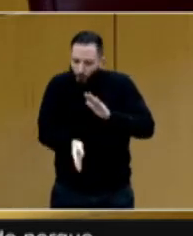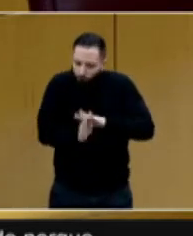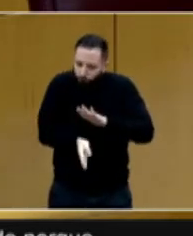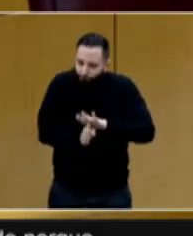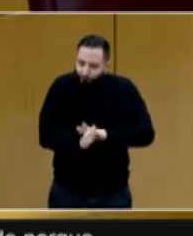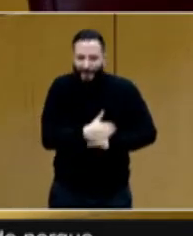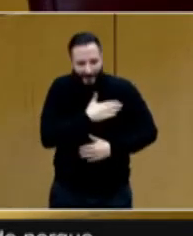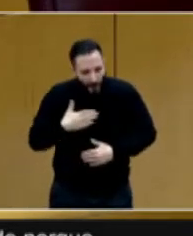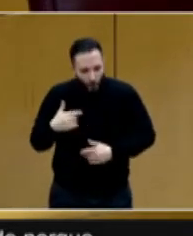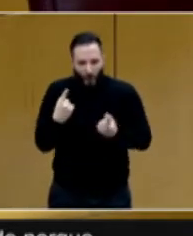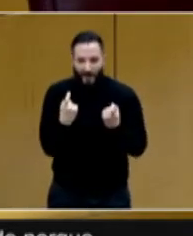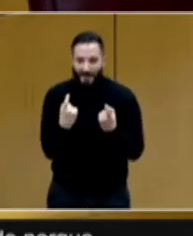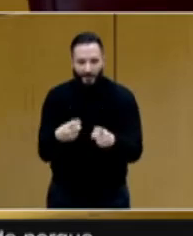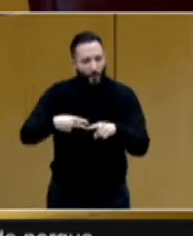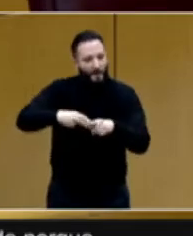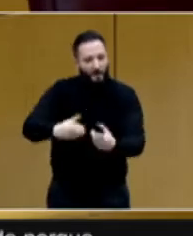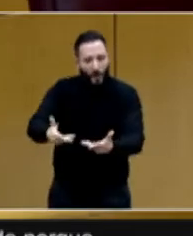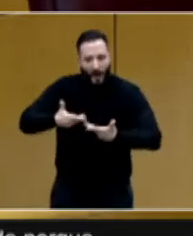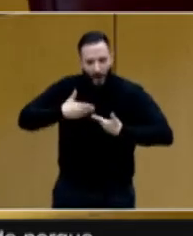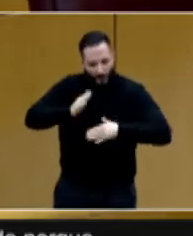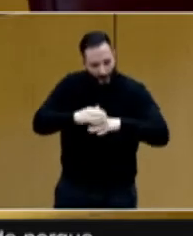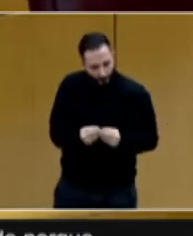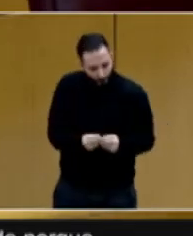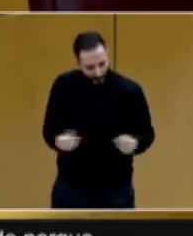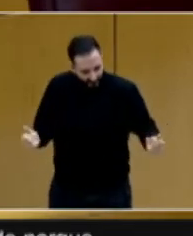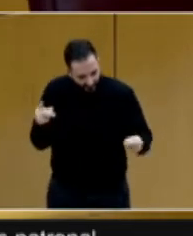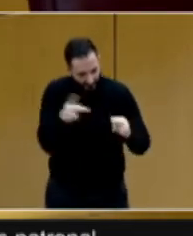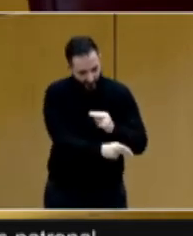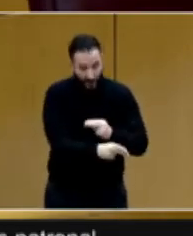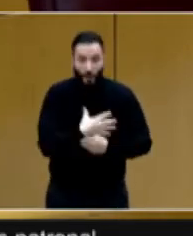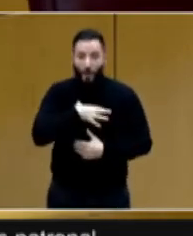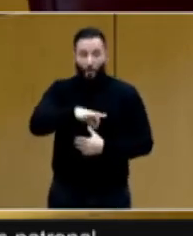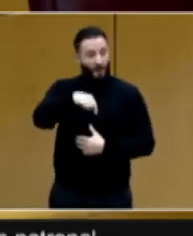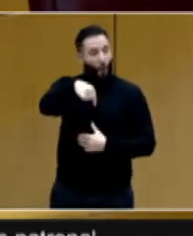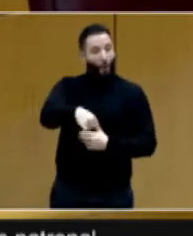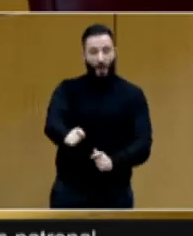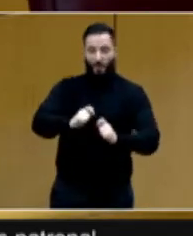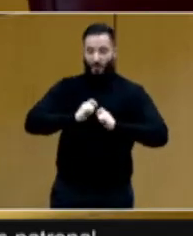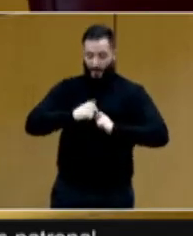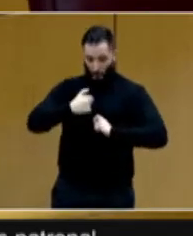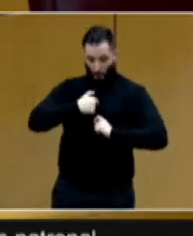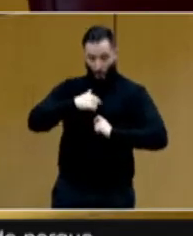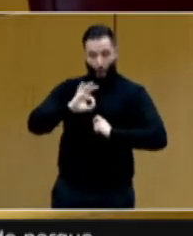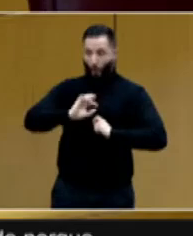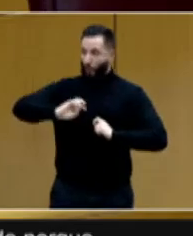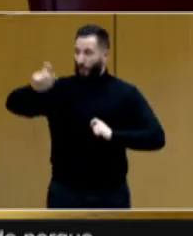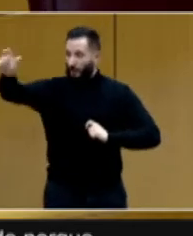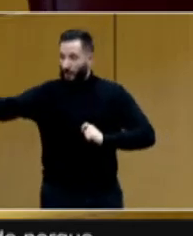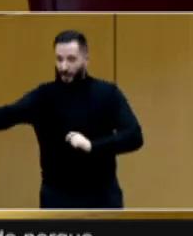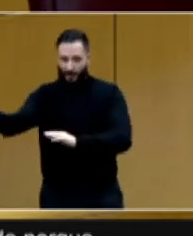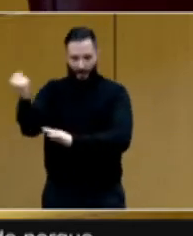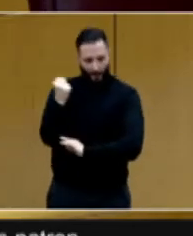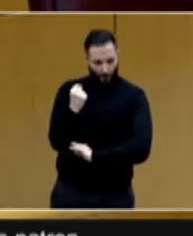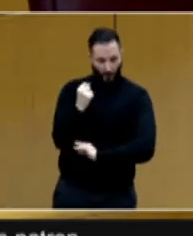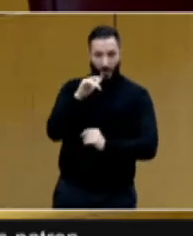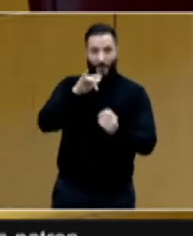ayuda para que eso no se dé pueden ser establecidos por mí o pueden ser establecidos por un tercero pero la distinción jamás puede